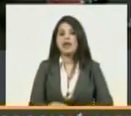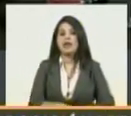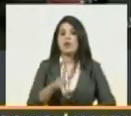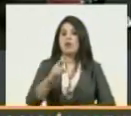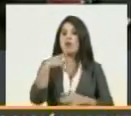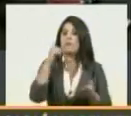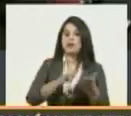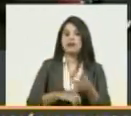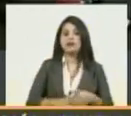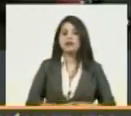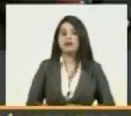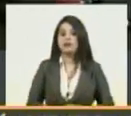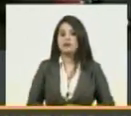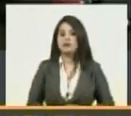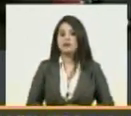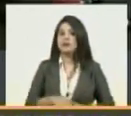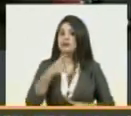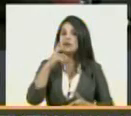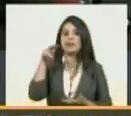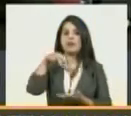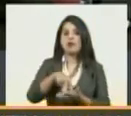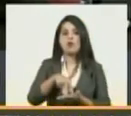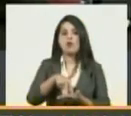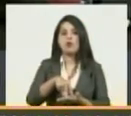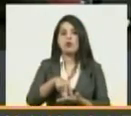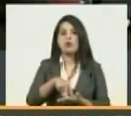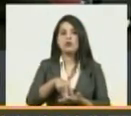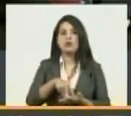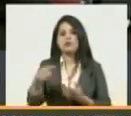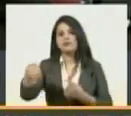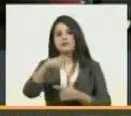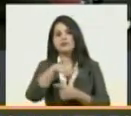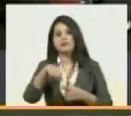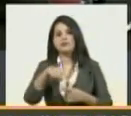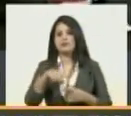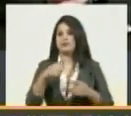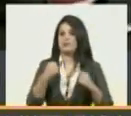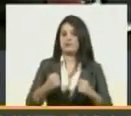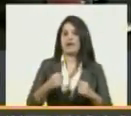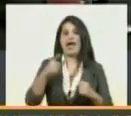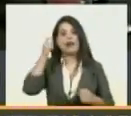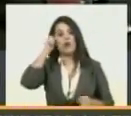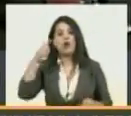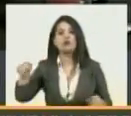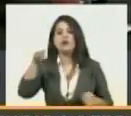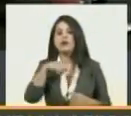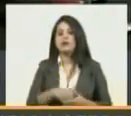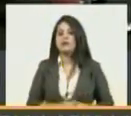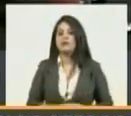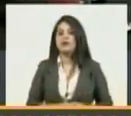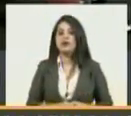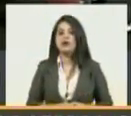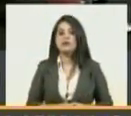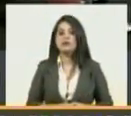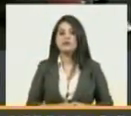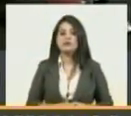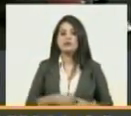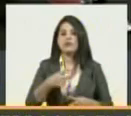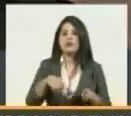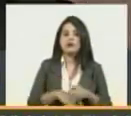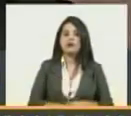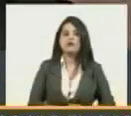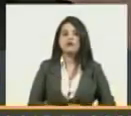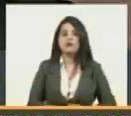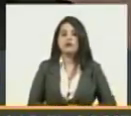inexorablemente se levantó un muro moral a recordarles las normas del derecho internacional.